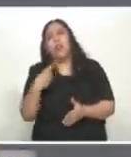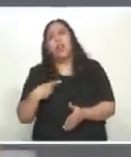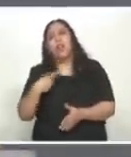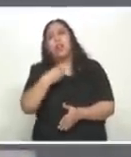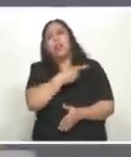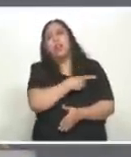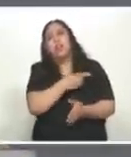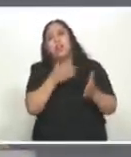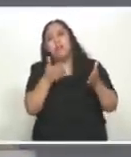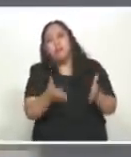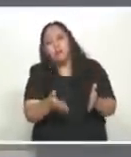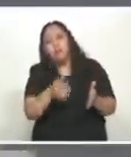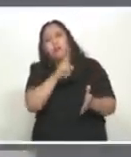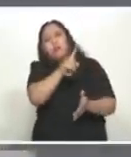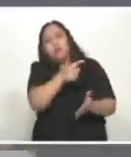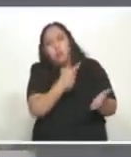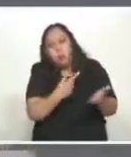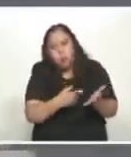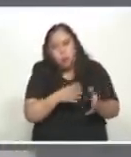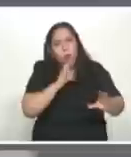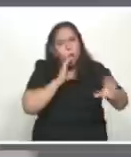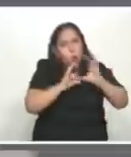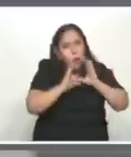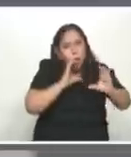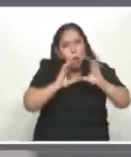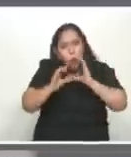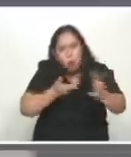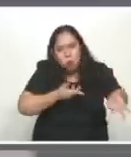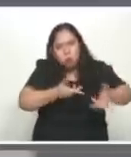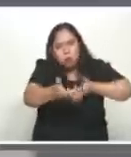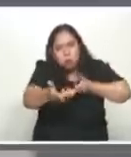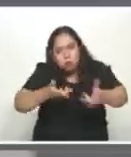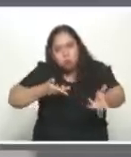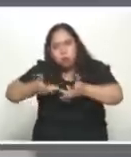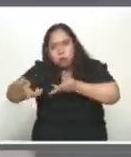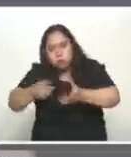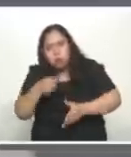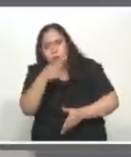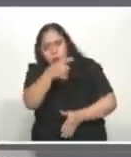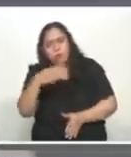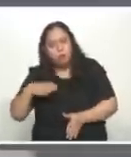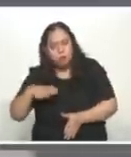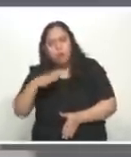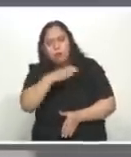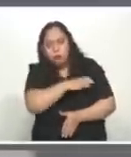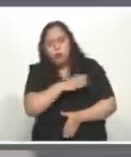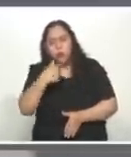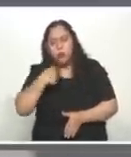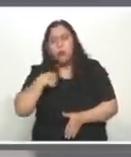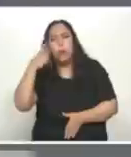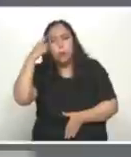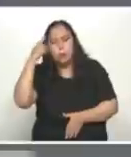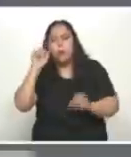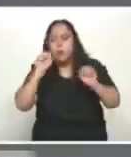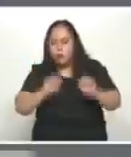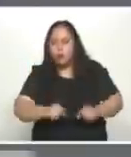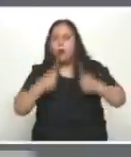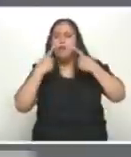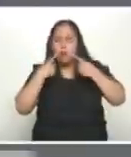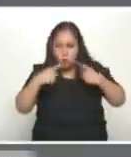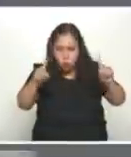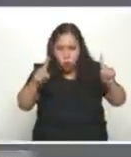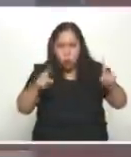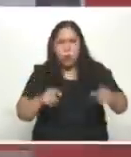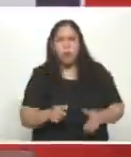que hagan los análisis, van a lograr los consensos. No tengo ni la menor duda de eso. Se van a lograr los consensos. Confío en